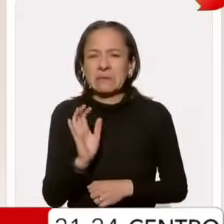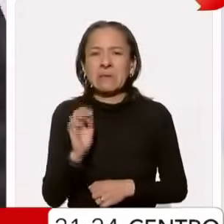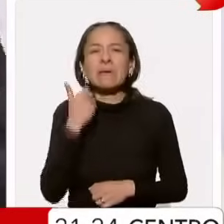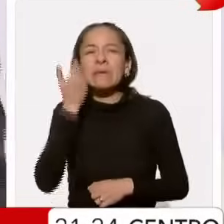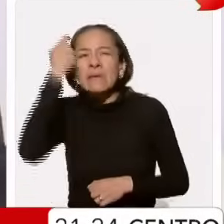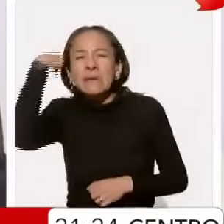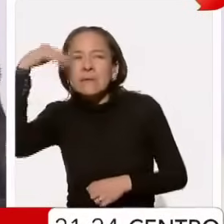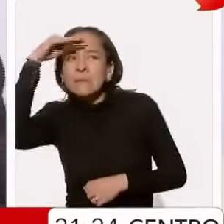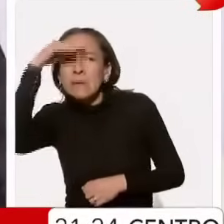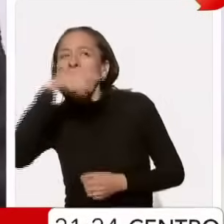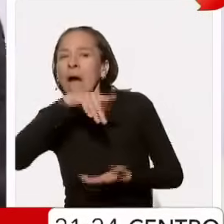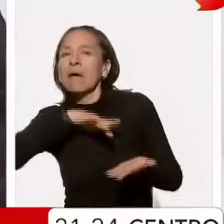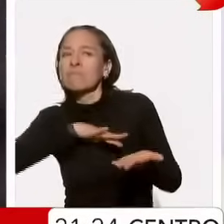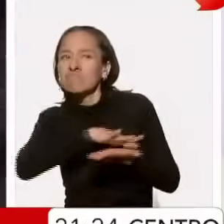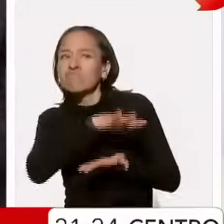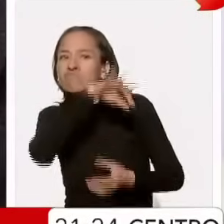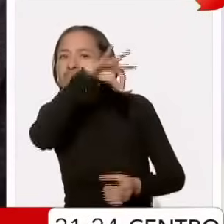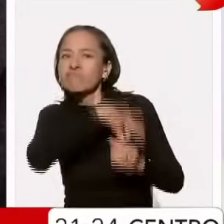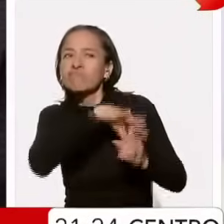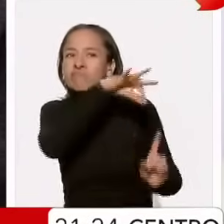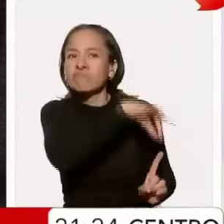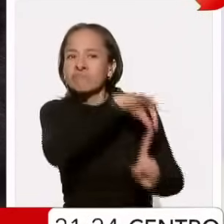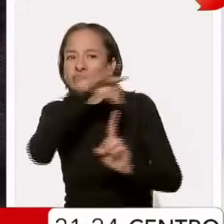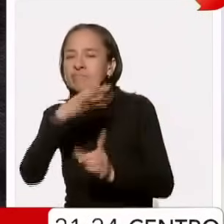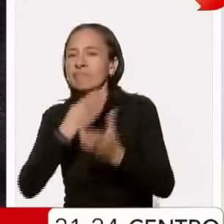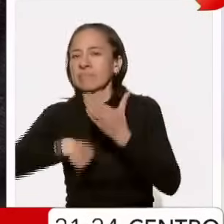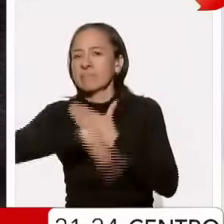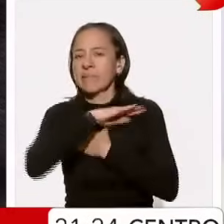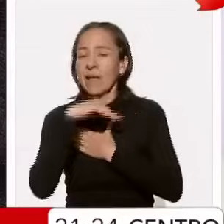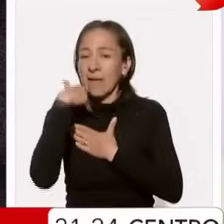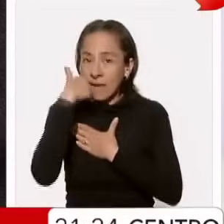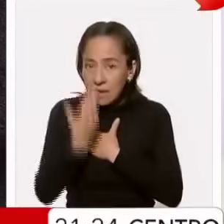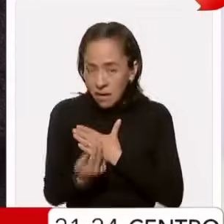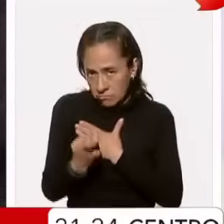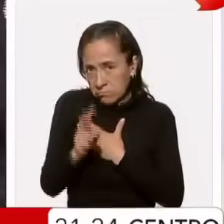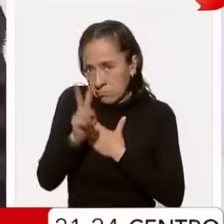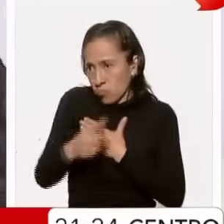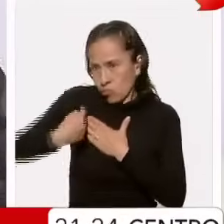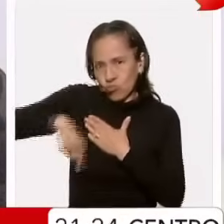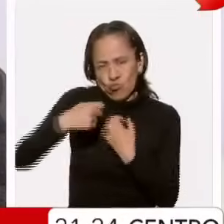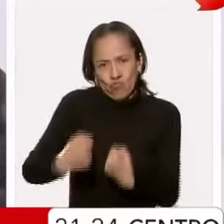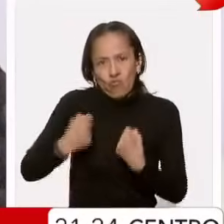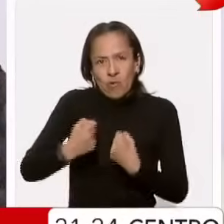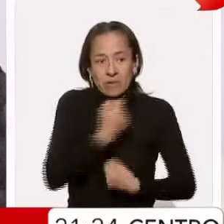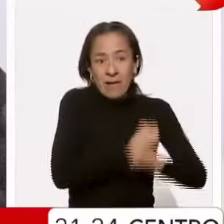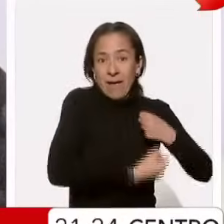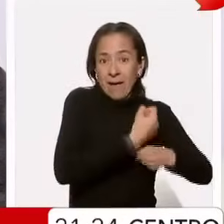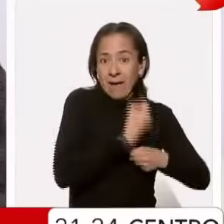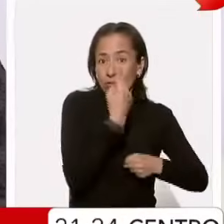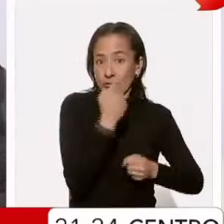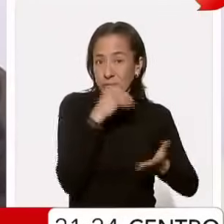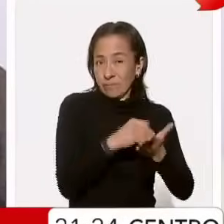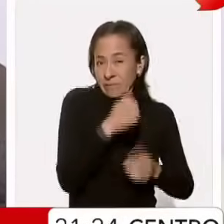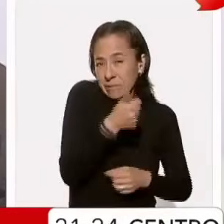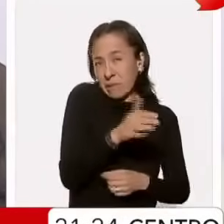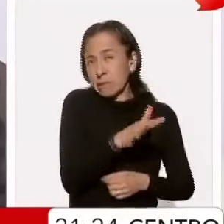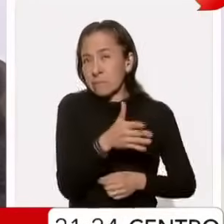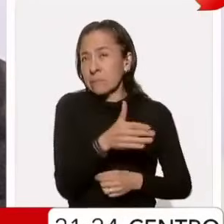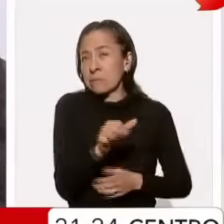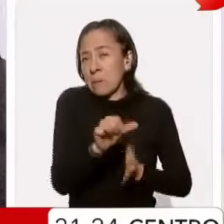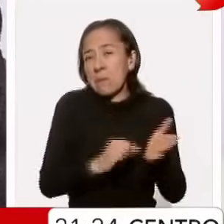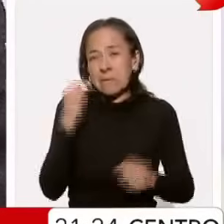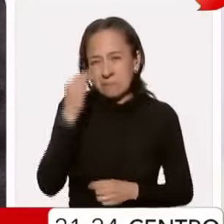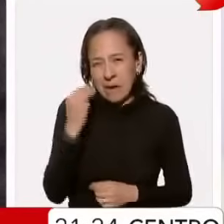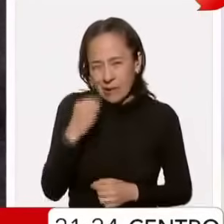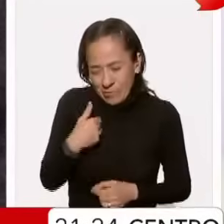Claudia Sheinbaum Pardo. Entonces, nosotros tenemos una condición muy fuerte. En 2006, a estas alturas, para marzo, todavía no estamos